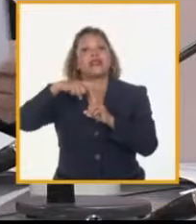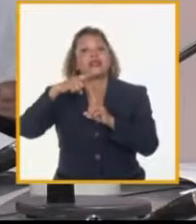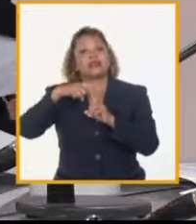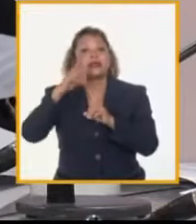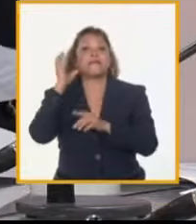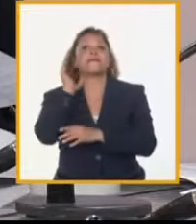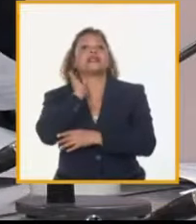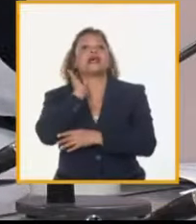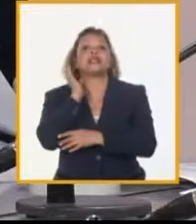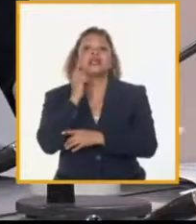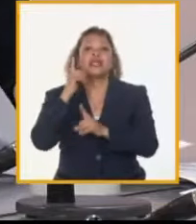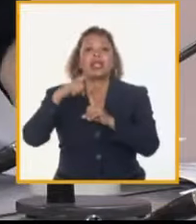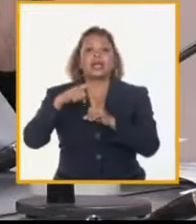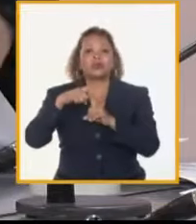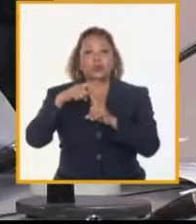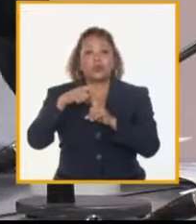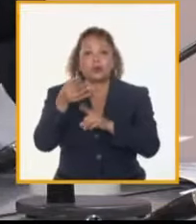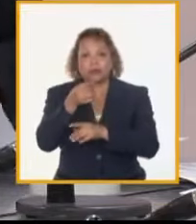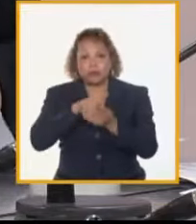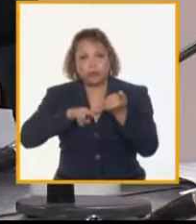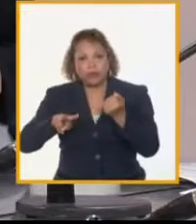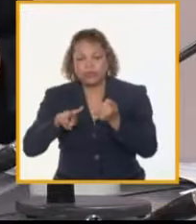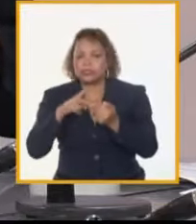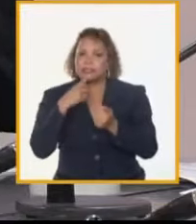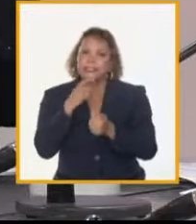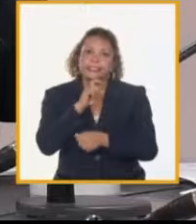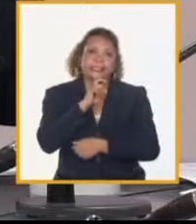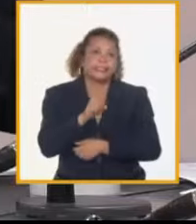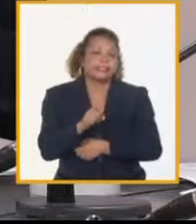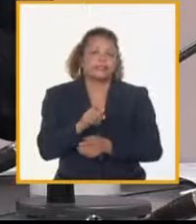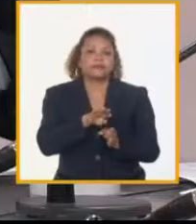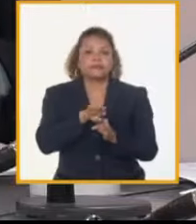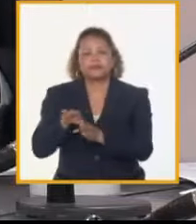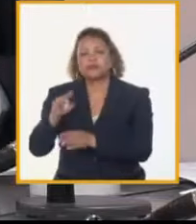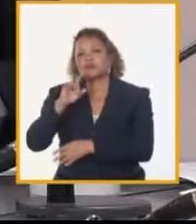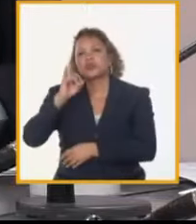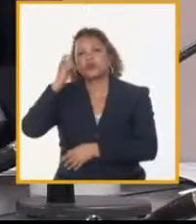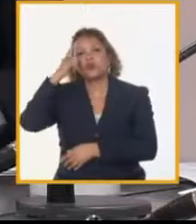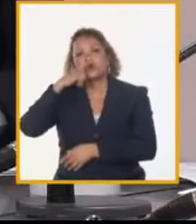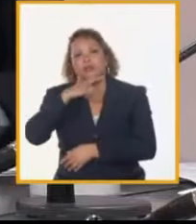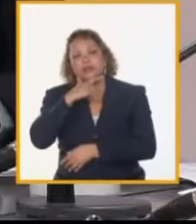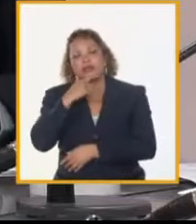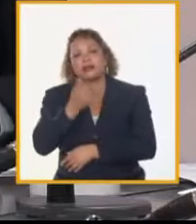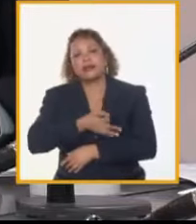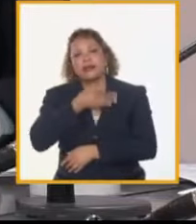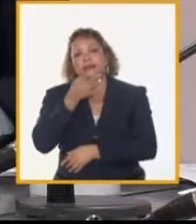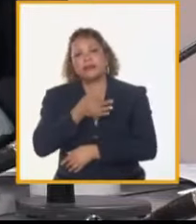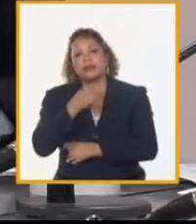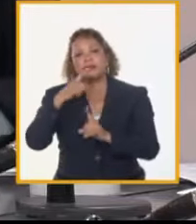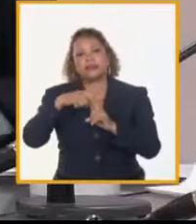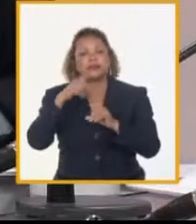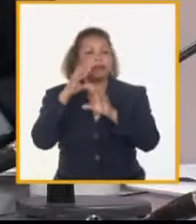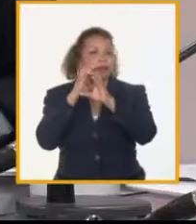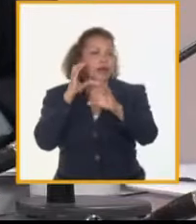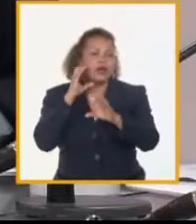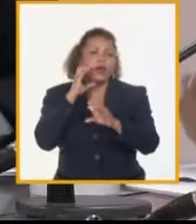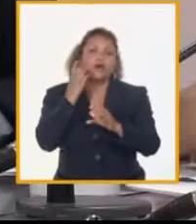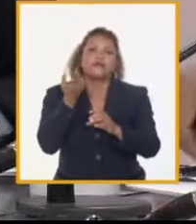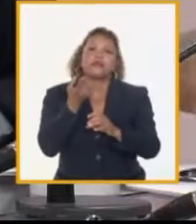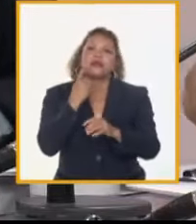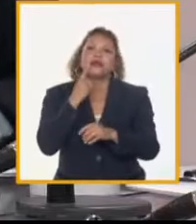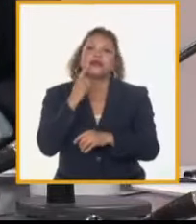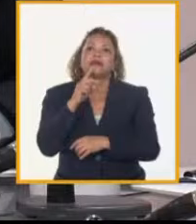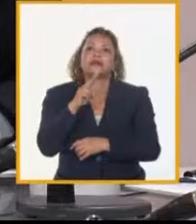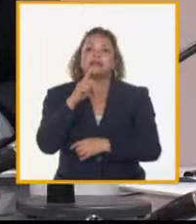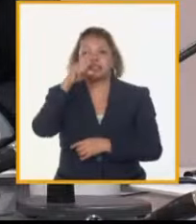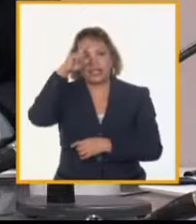potrero?, dice él. También escribe Luisa, que habla del tema del ómnibus Habana-Santa Clara por la central, que dice que para donde